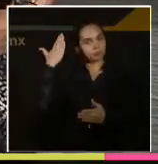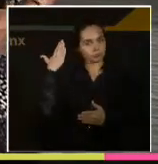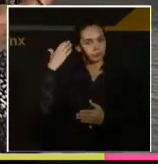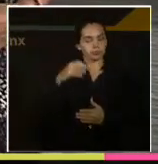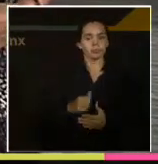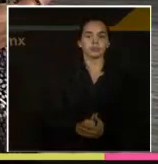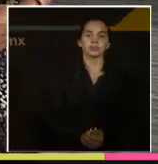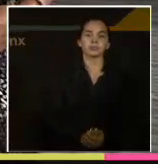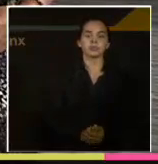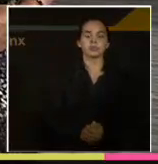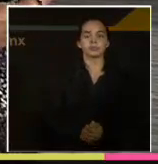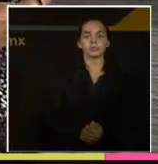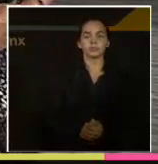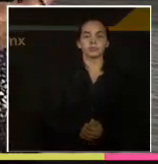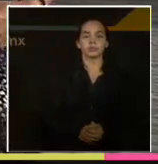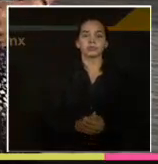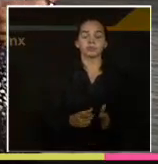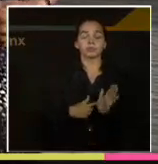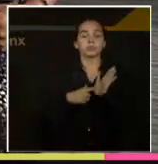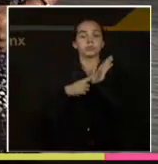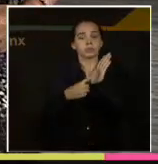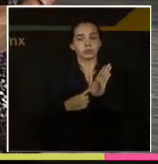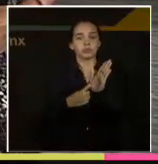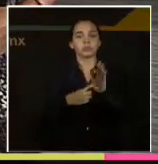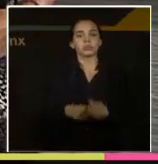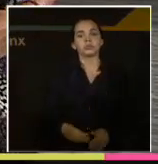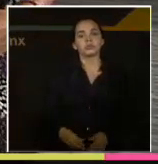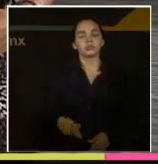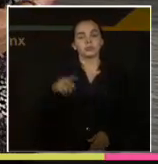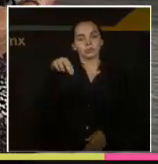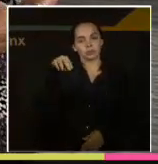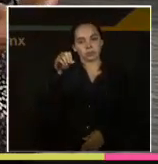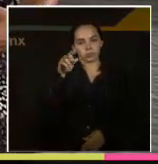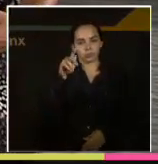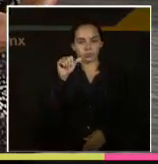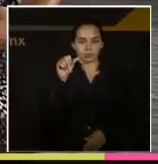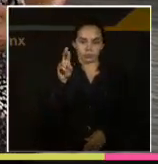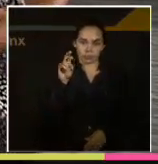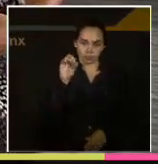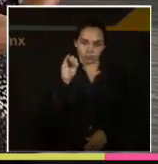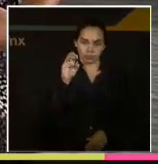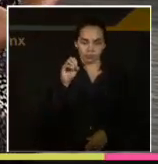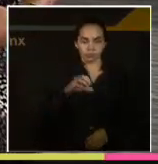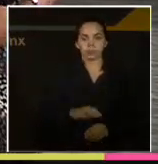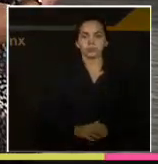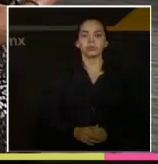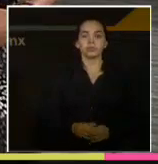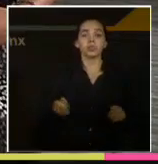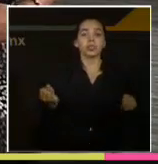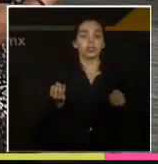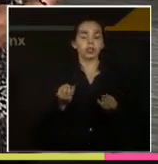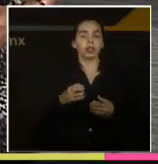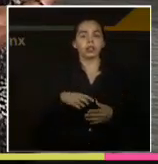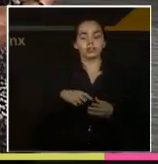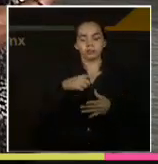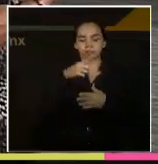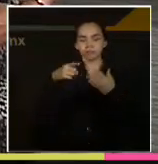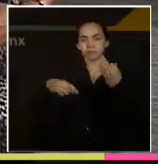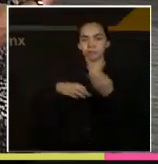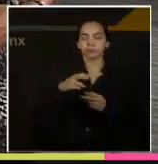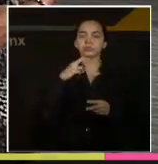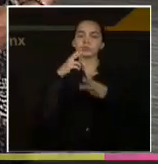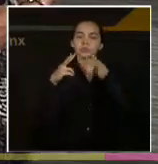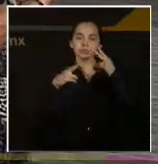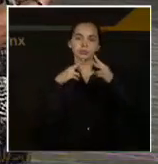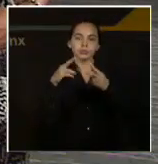momentos ante la presencia del notario público. Efectivamente, también se hizo una ronda de voces ciudadanas.